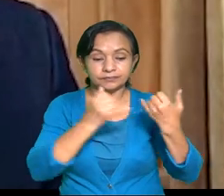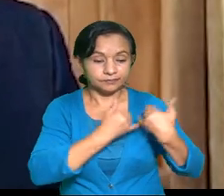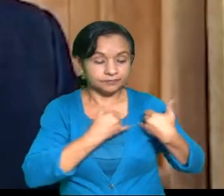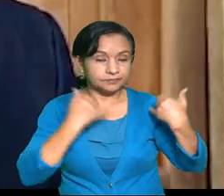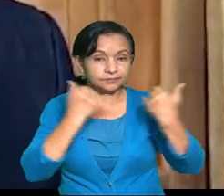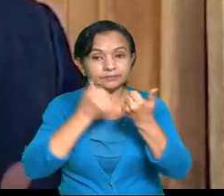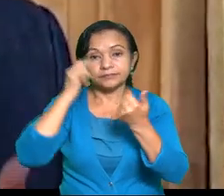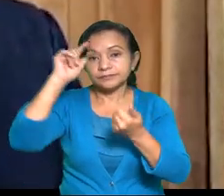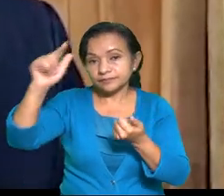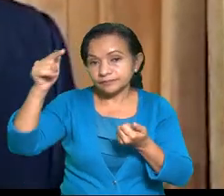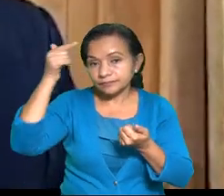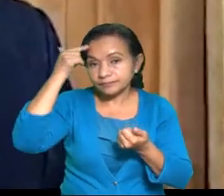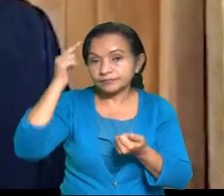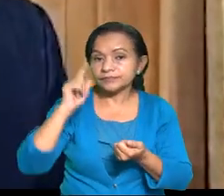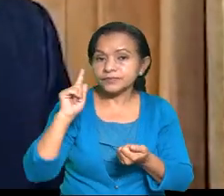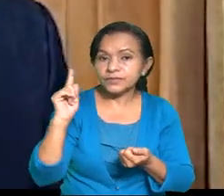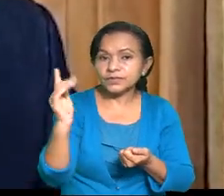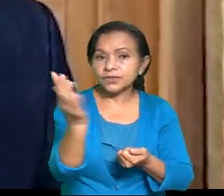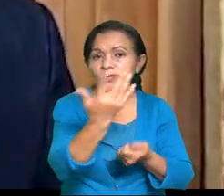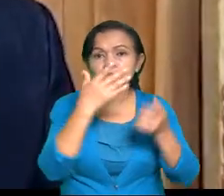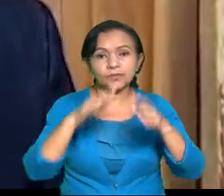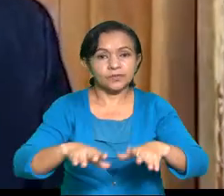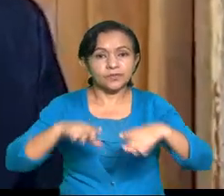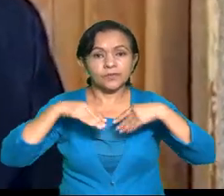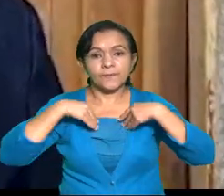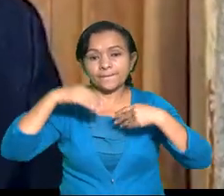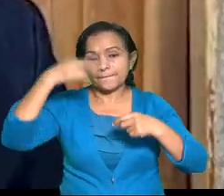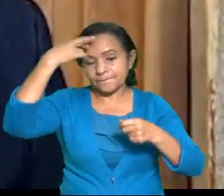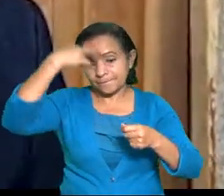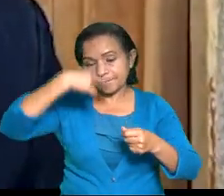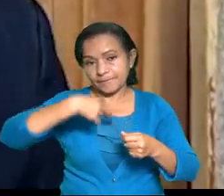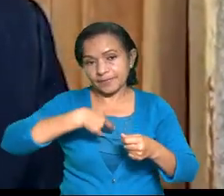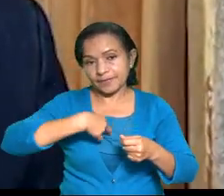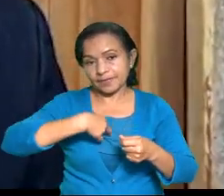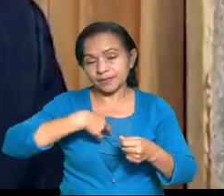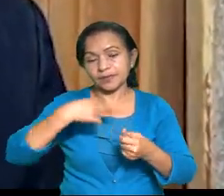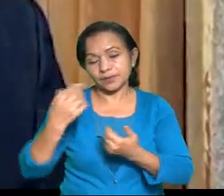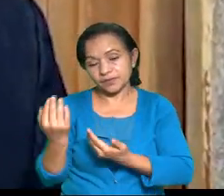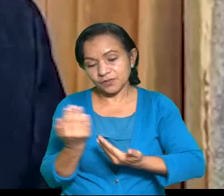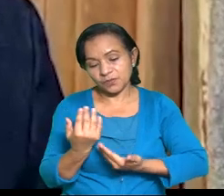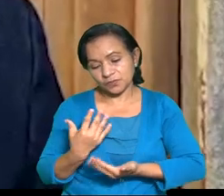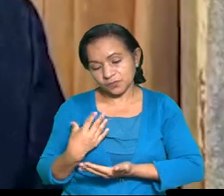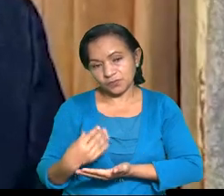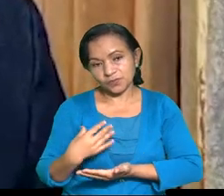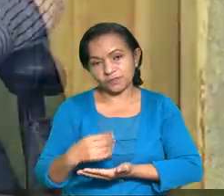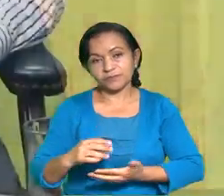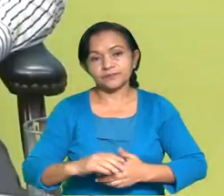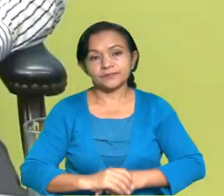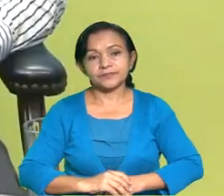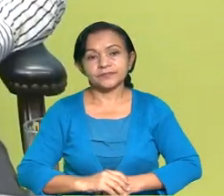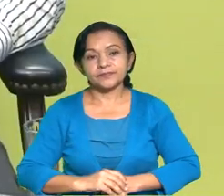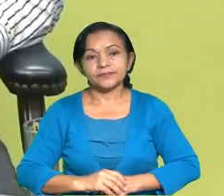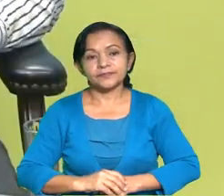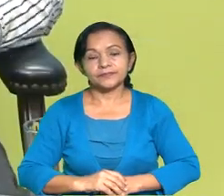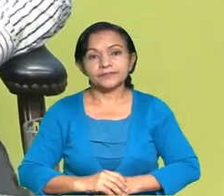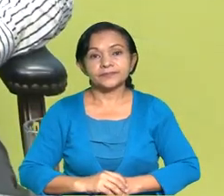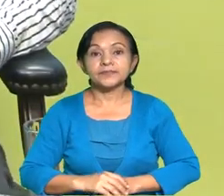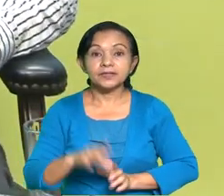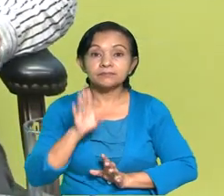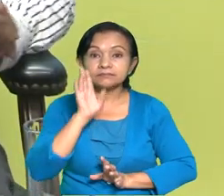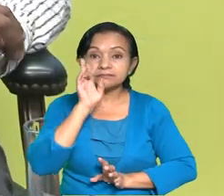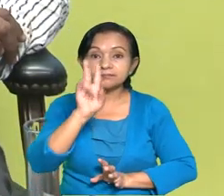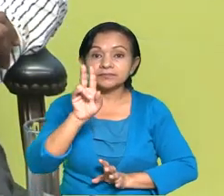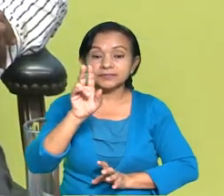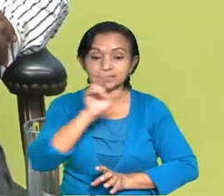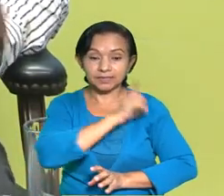de gobierno. Todos asumimos una responsabilidad en la lactancia materna. Bueno, estamos viendo al